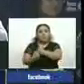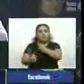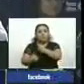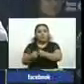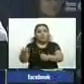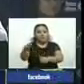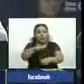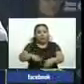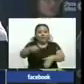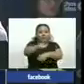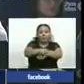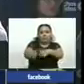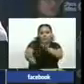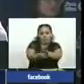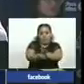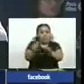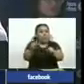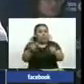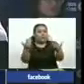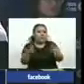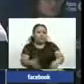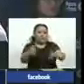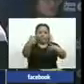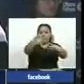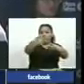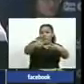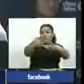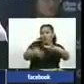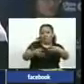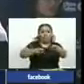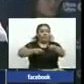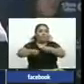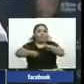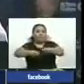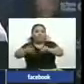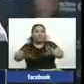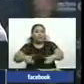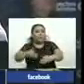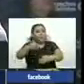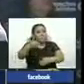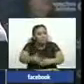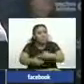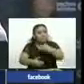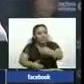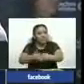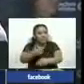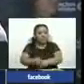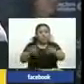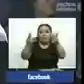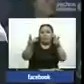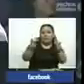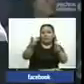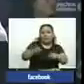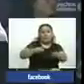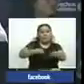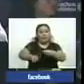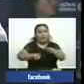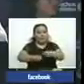en la Asamblea Legislativa y que ahora tengamos ese marco regulatorio, que va a ser el primer paso de muchas cosas buenas en tema de gestión, manejo de